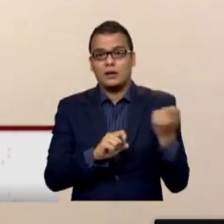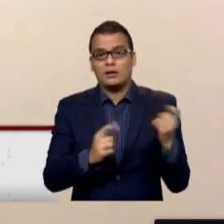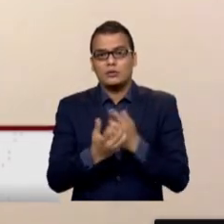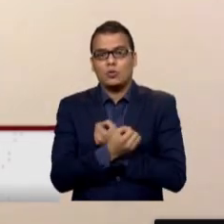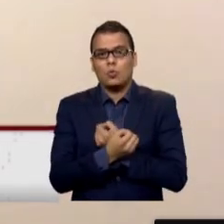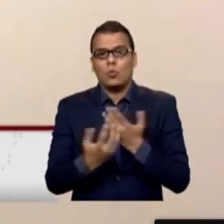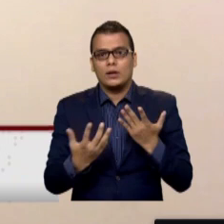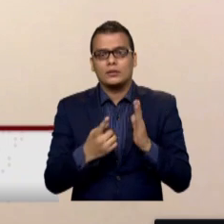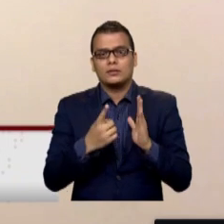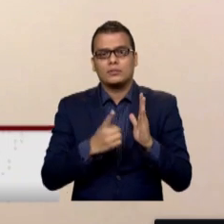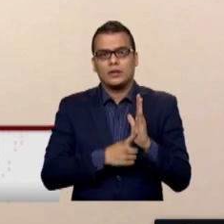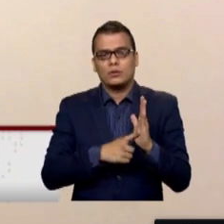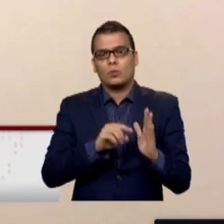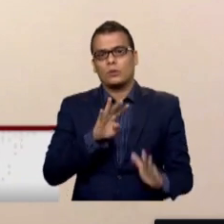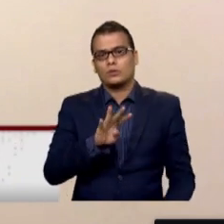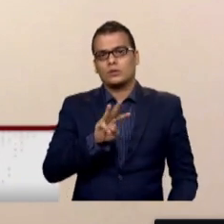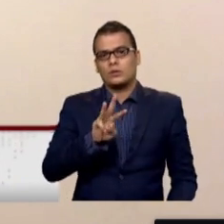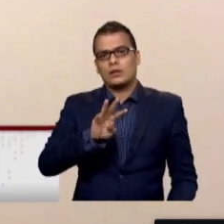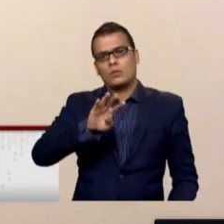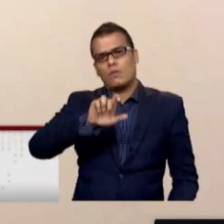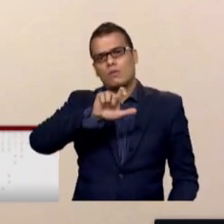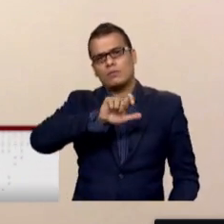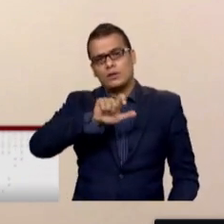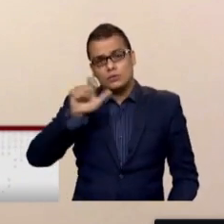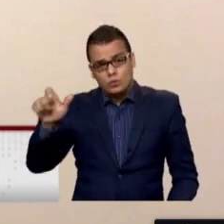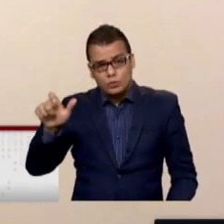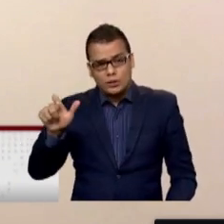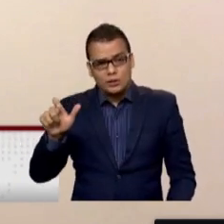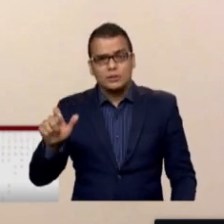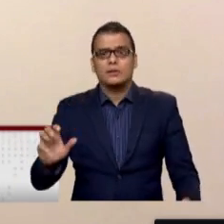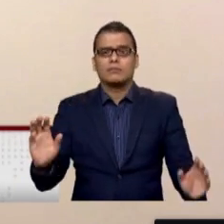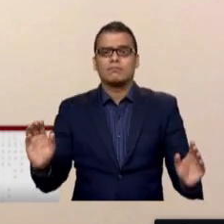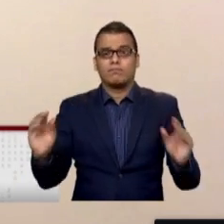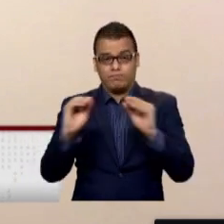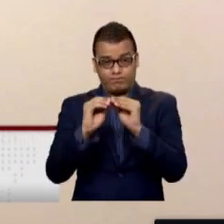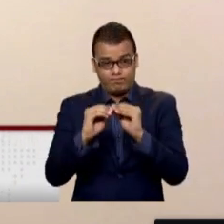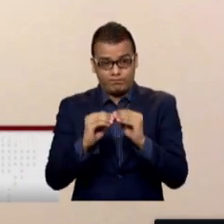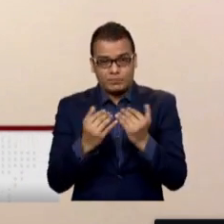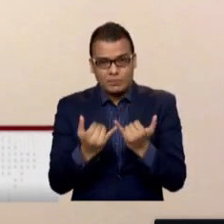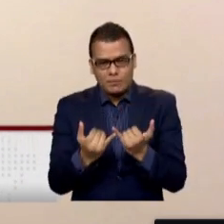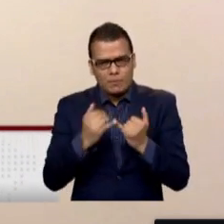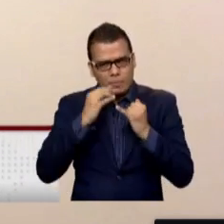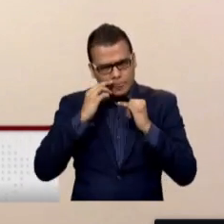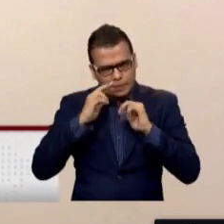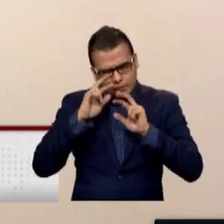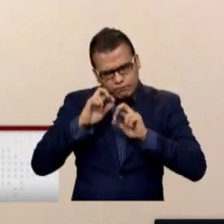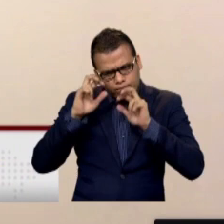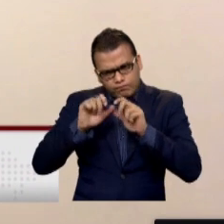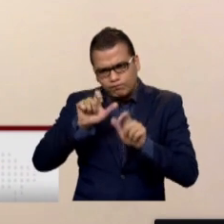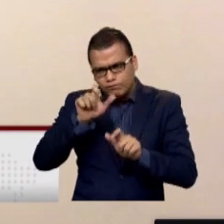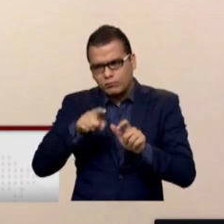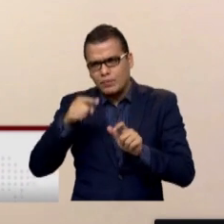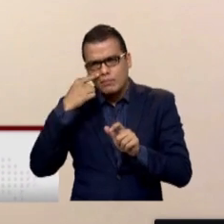1.439 personas. Tenemos en este momento en estudio